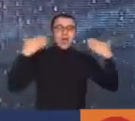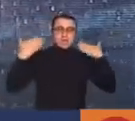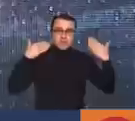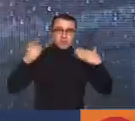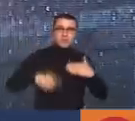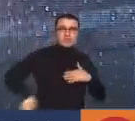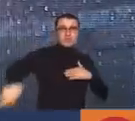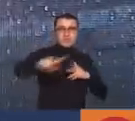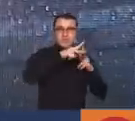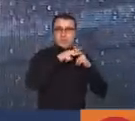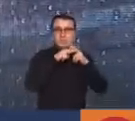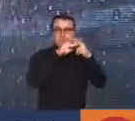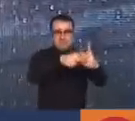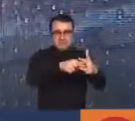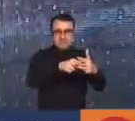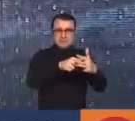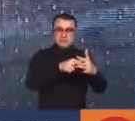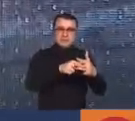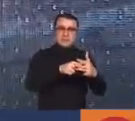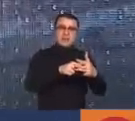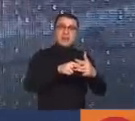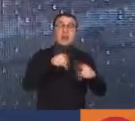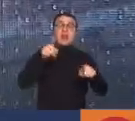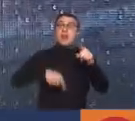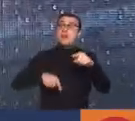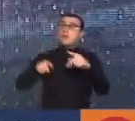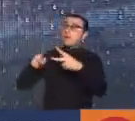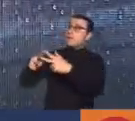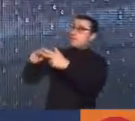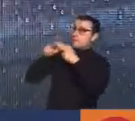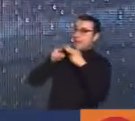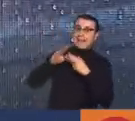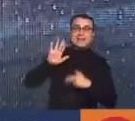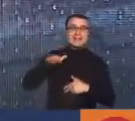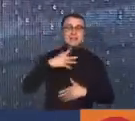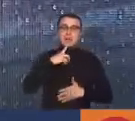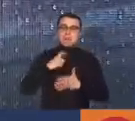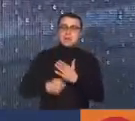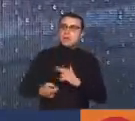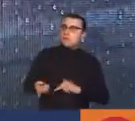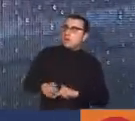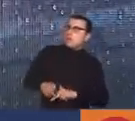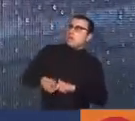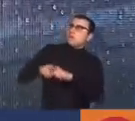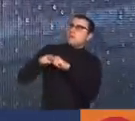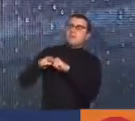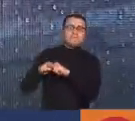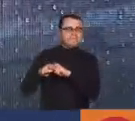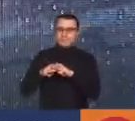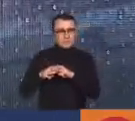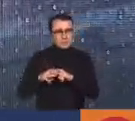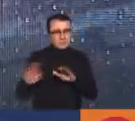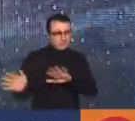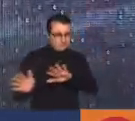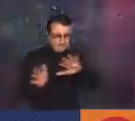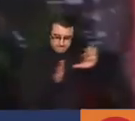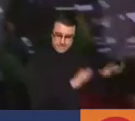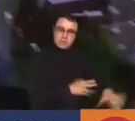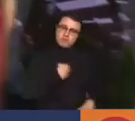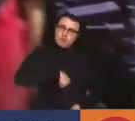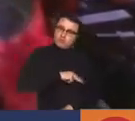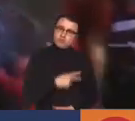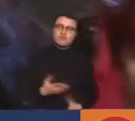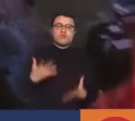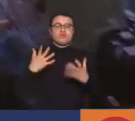campesino. Muchos quebraron porque las altas tasas de interés. Nosotros queremos elevar esto de 12